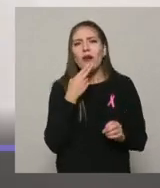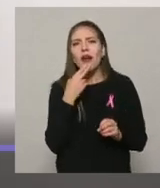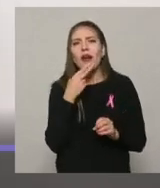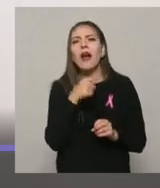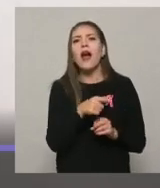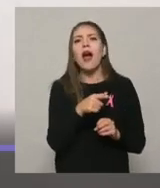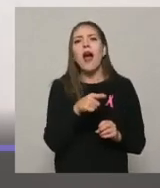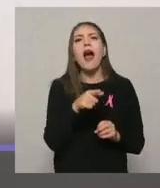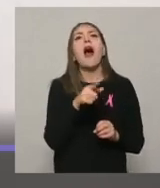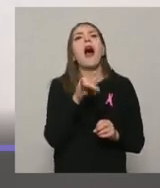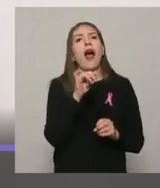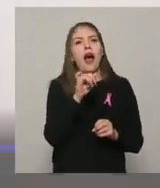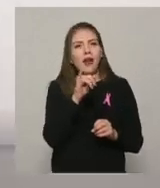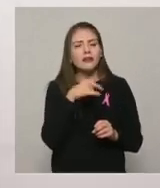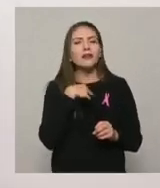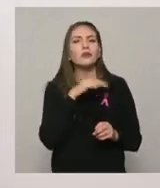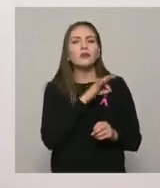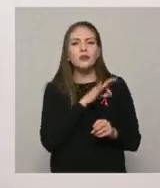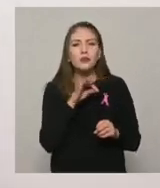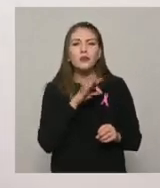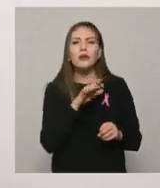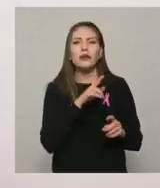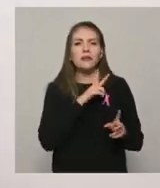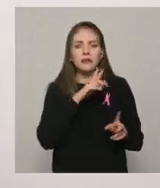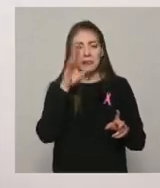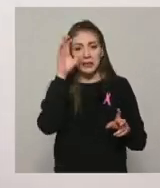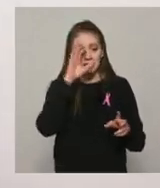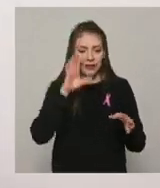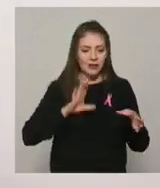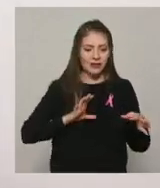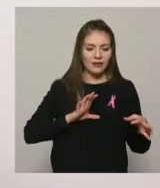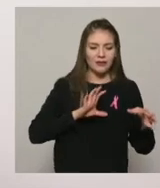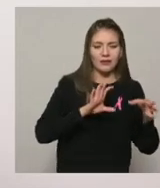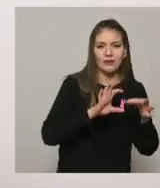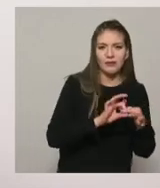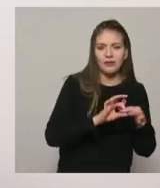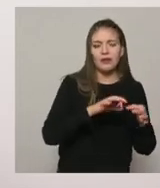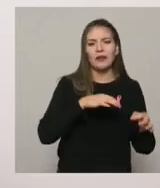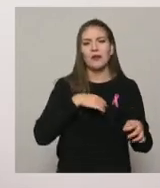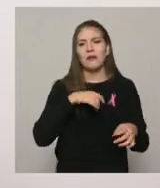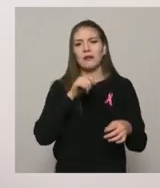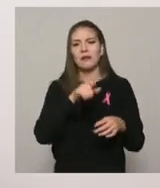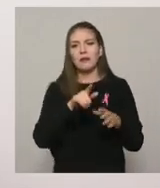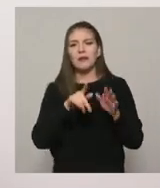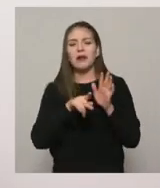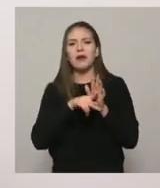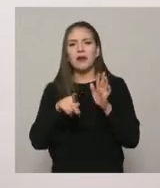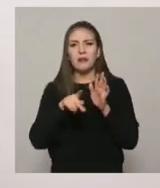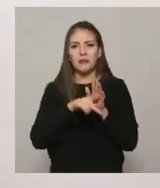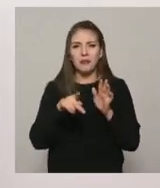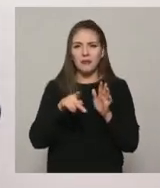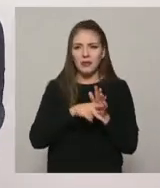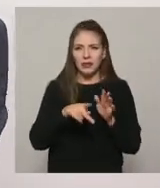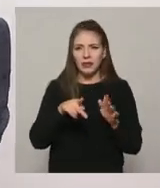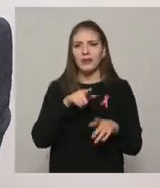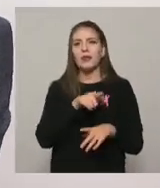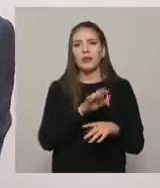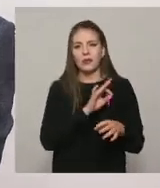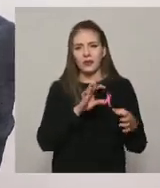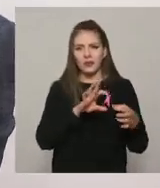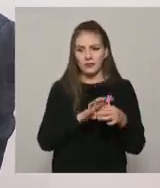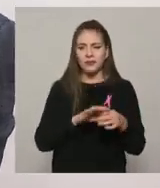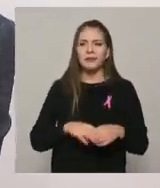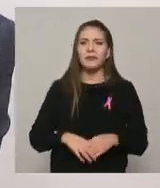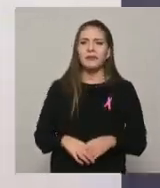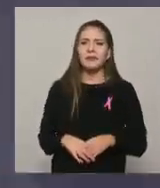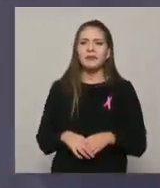de apropiación social de la ciencia, que el periodismo estaría en ese proceso más grande que se llama apropiación social de la ciencia. Y bueno, a lo largo de